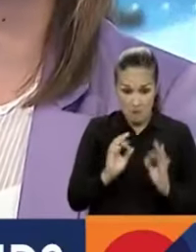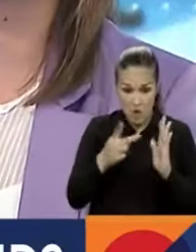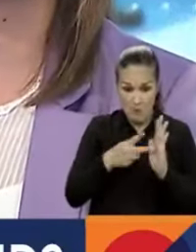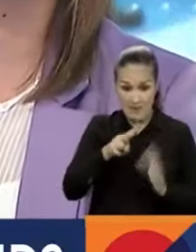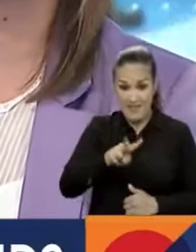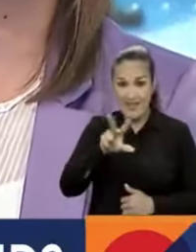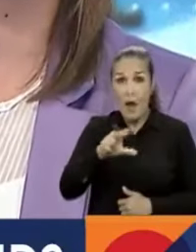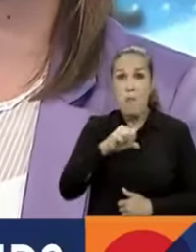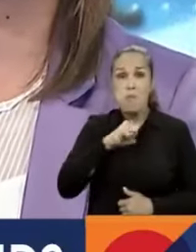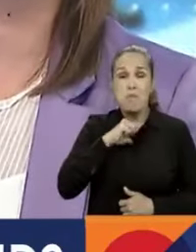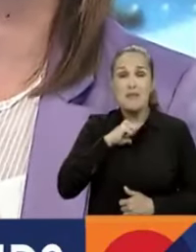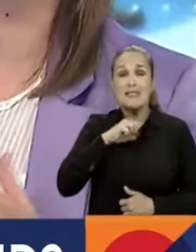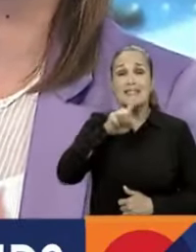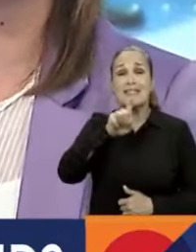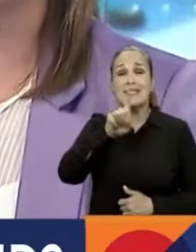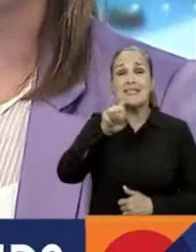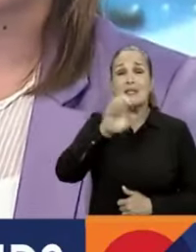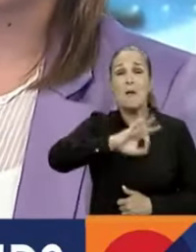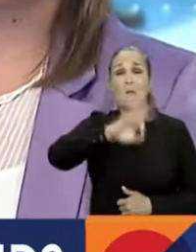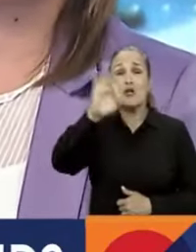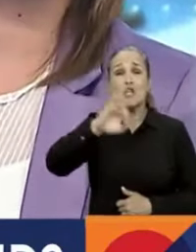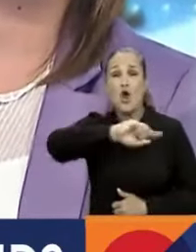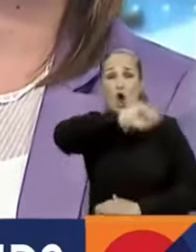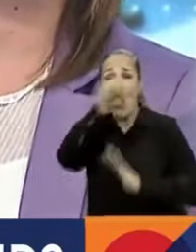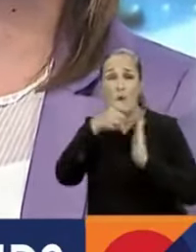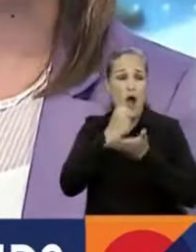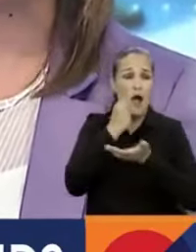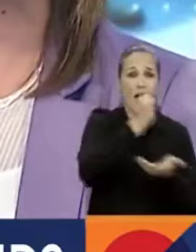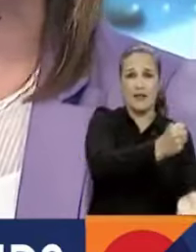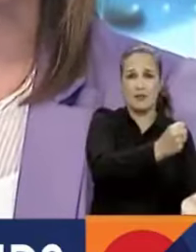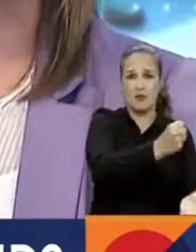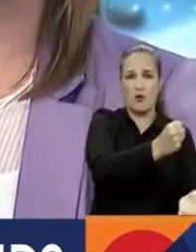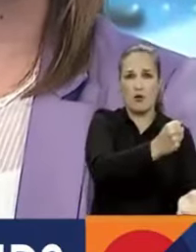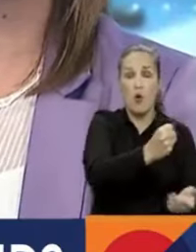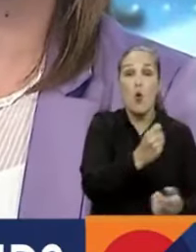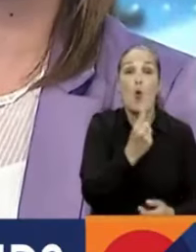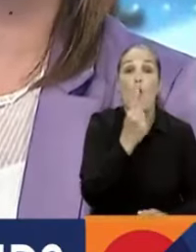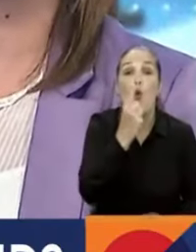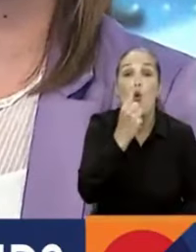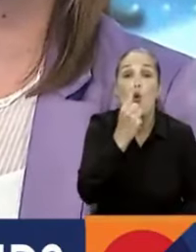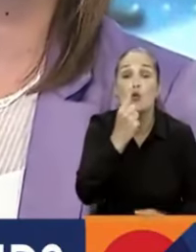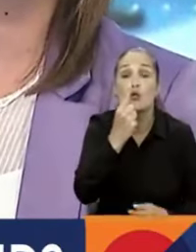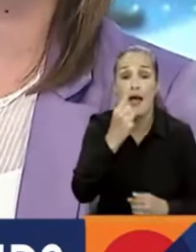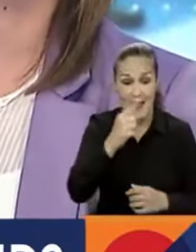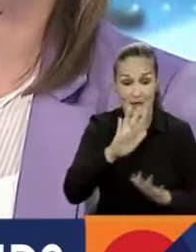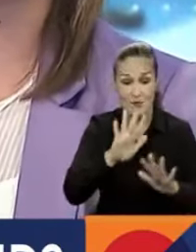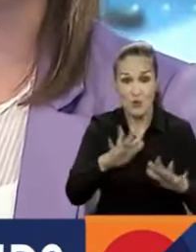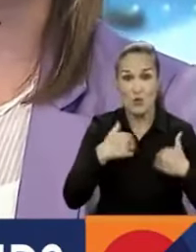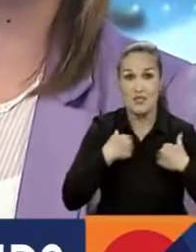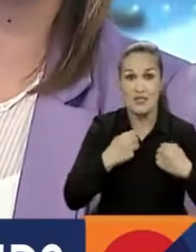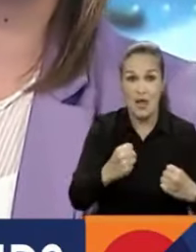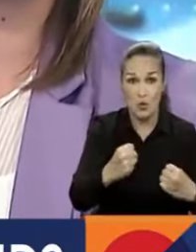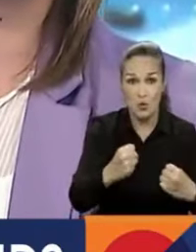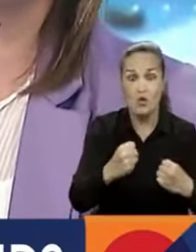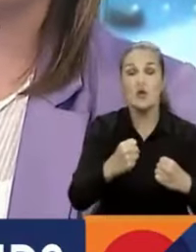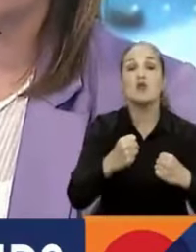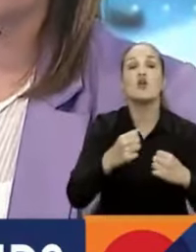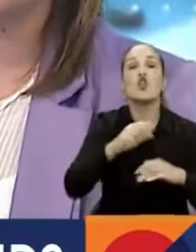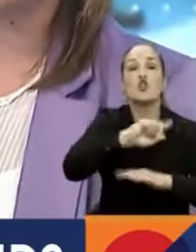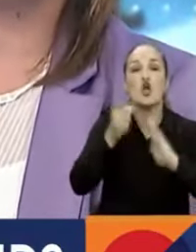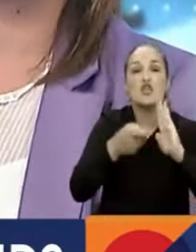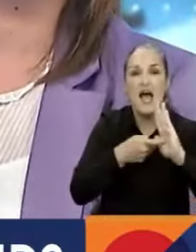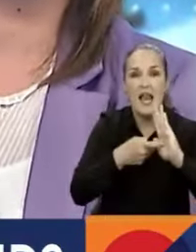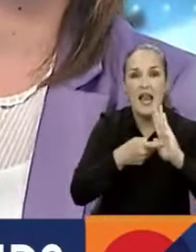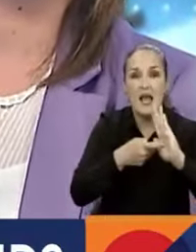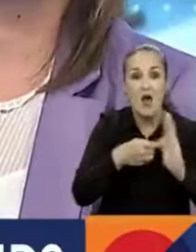el 76% de todo el gasto en salud. Por ejemplo, hay una sola clínica de salud total que factura en un año 853 mil